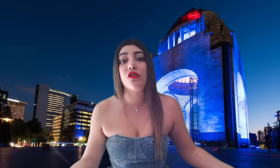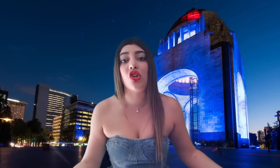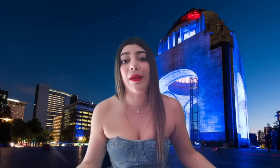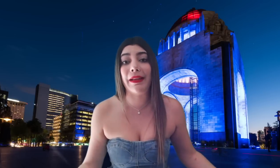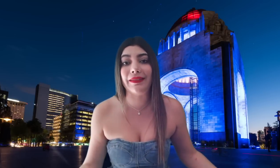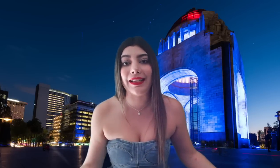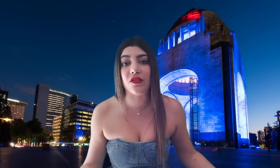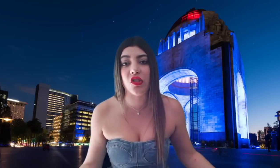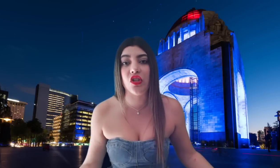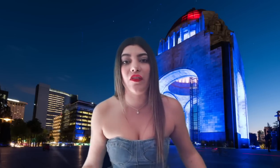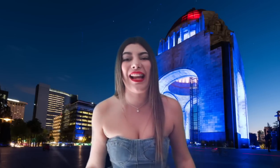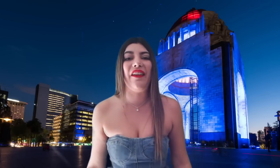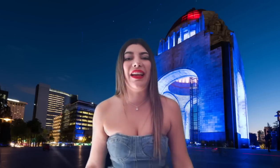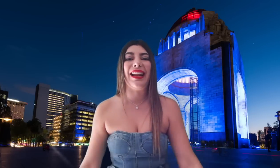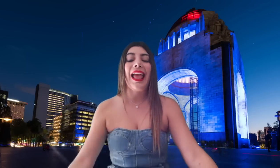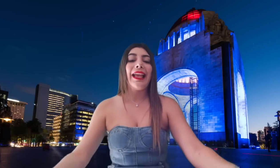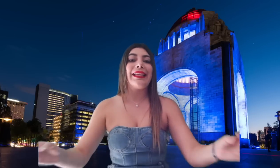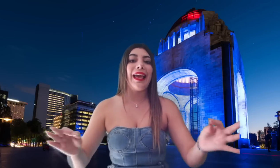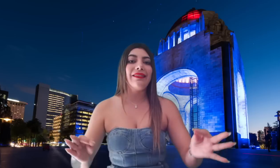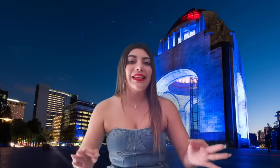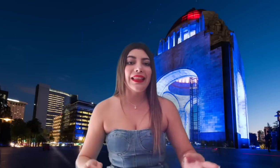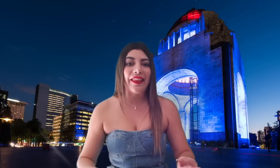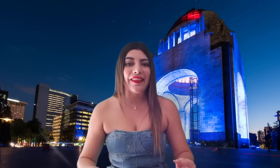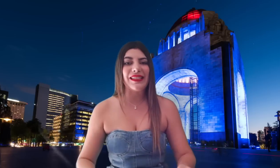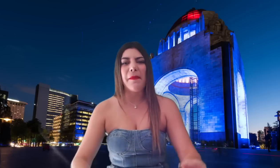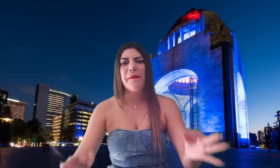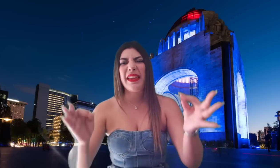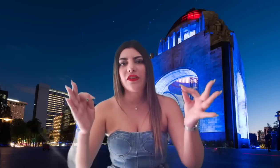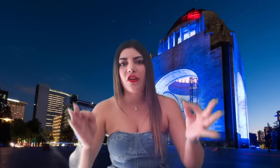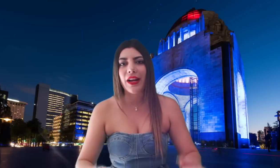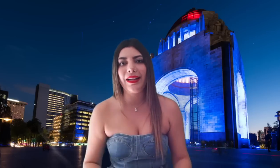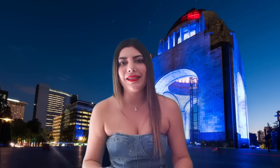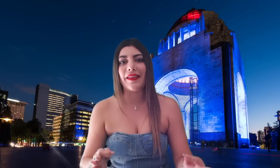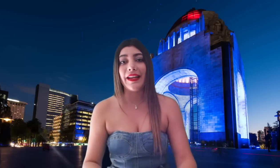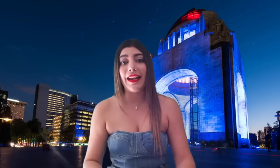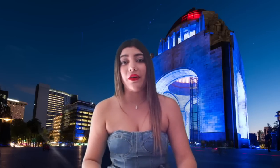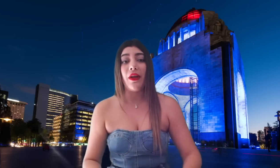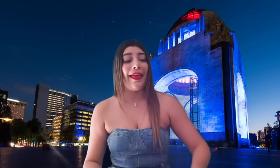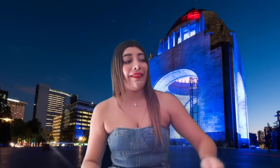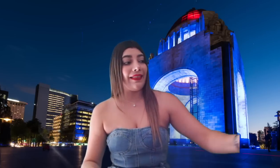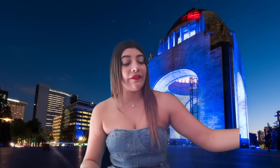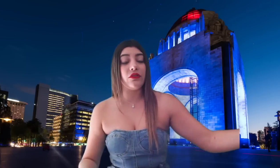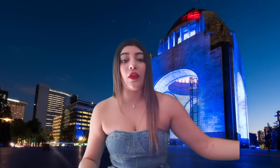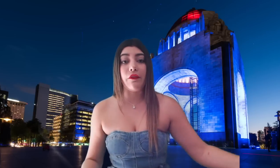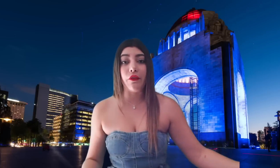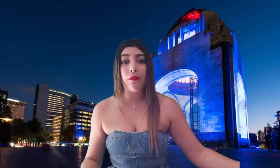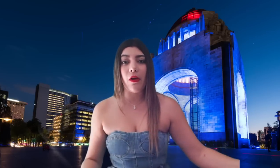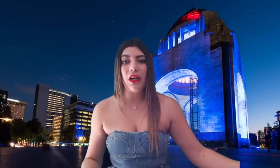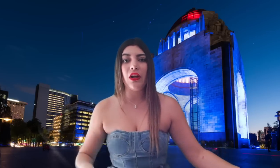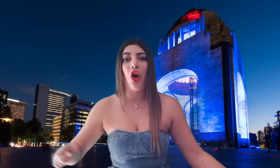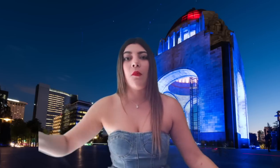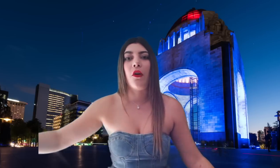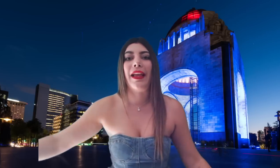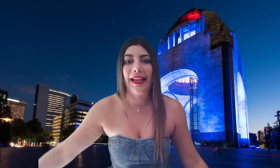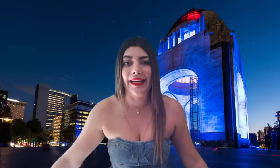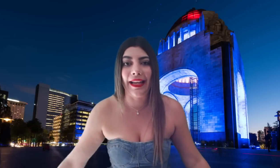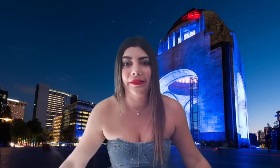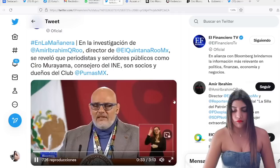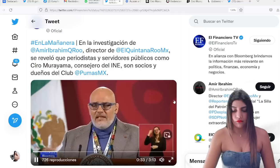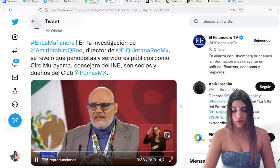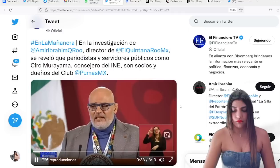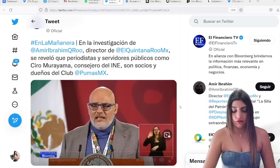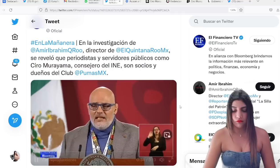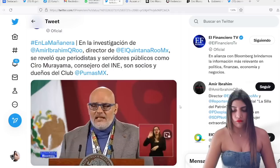UNAM, y no solamente esto, sino de lavar cantidades millonarias de dinero, tanto del fútbol como del